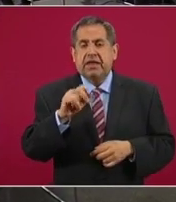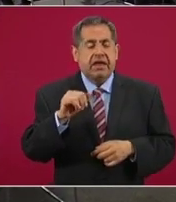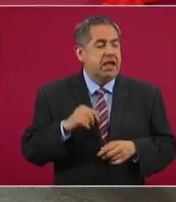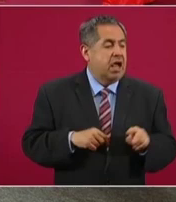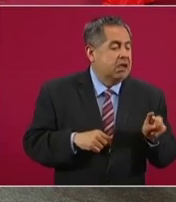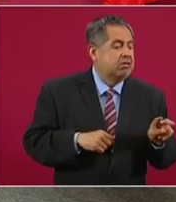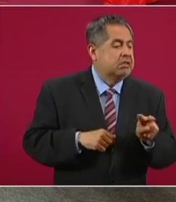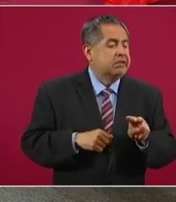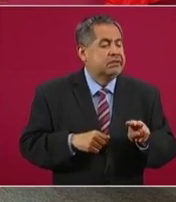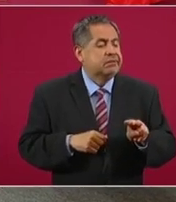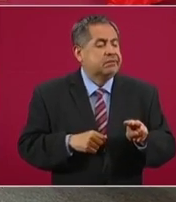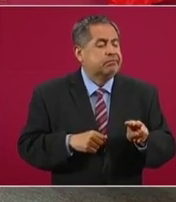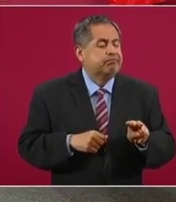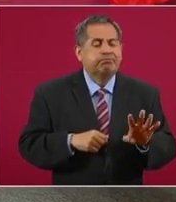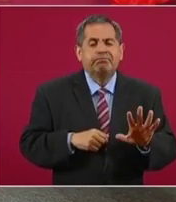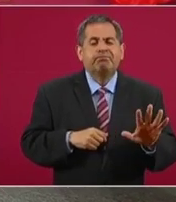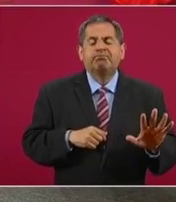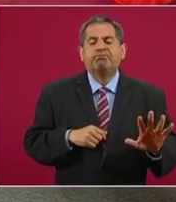tomé